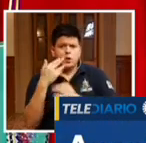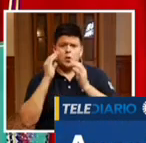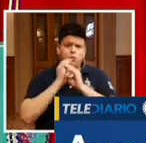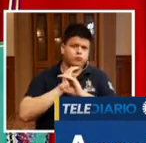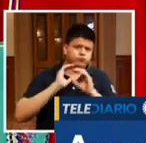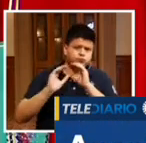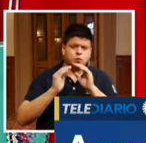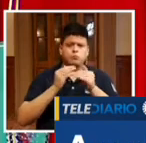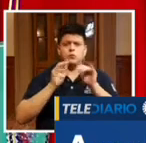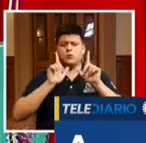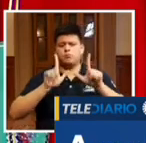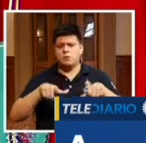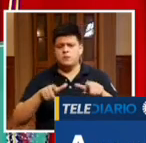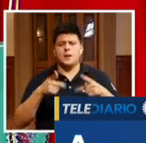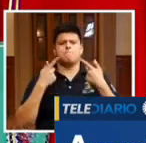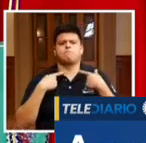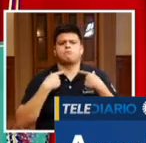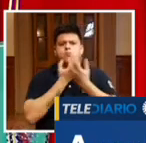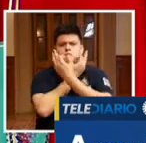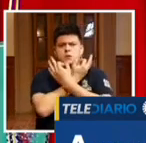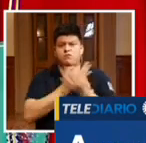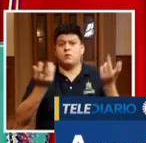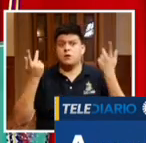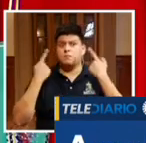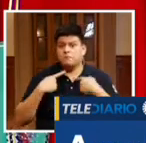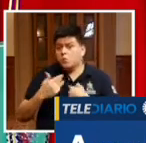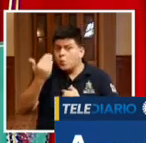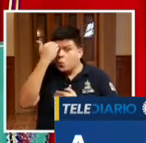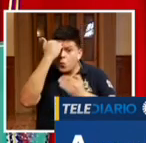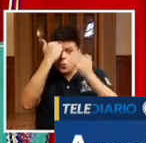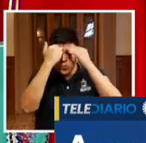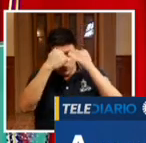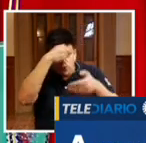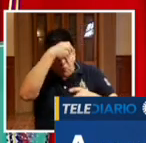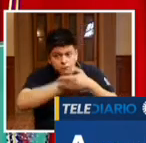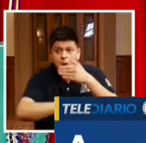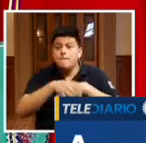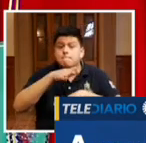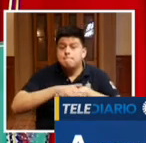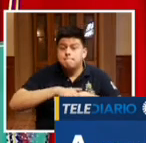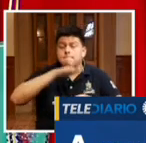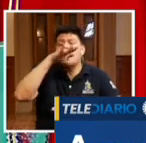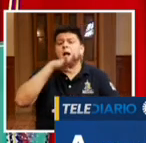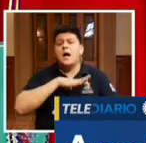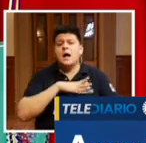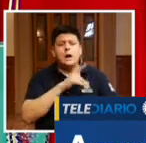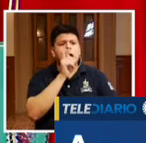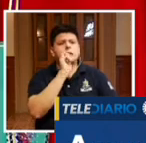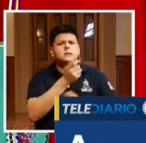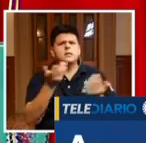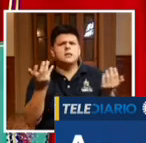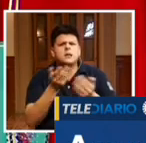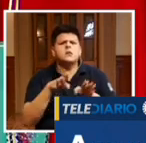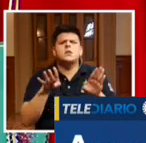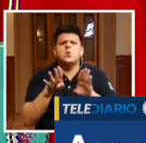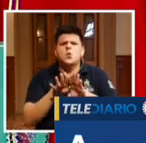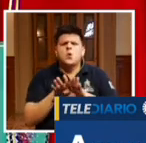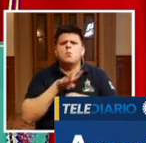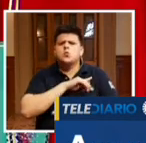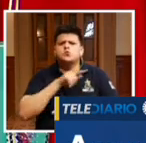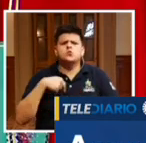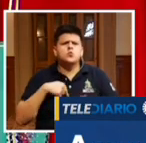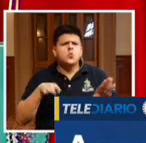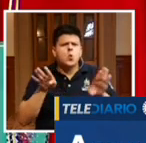través de las redes sociales, las personas conocen cada día más qué cosas hacer, cómo